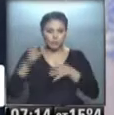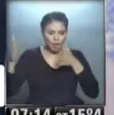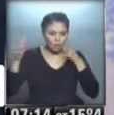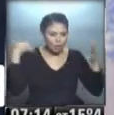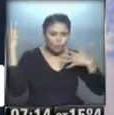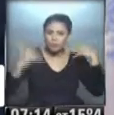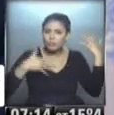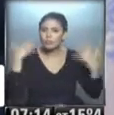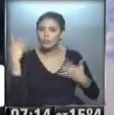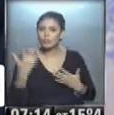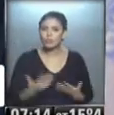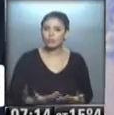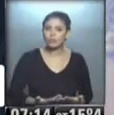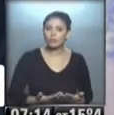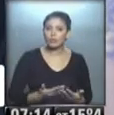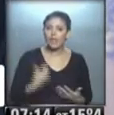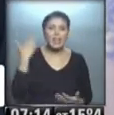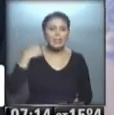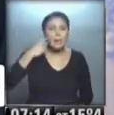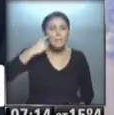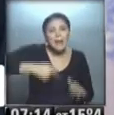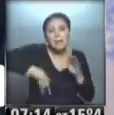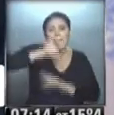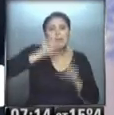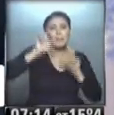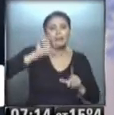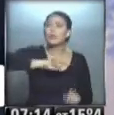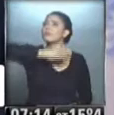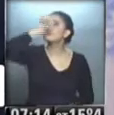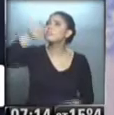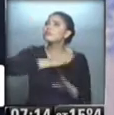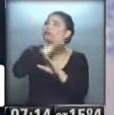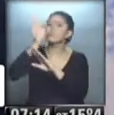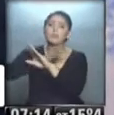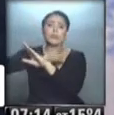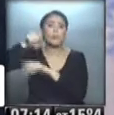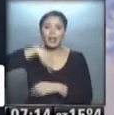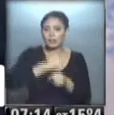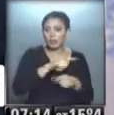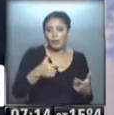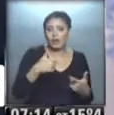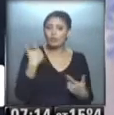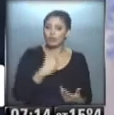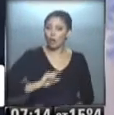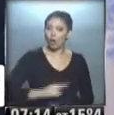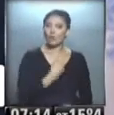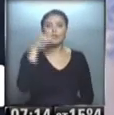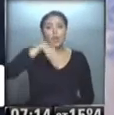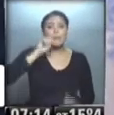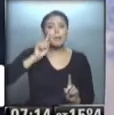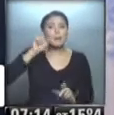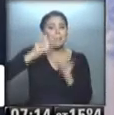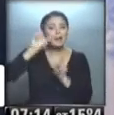que miles y miles de compatriotas se iban bueno nos llena de orgullo que decisiones individuales de esas personas